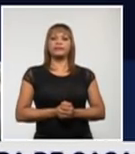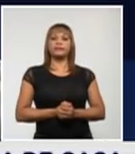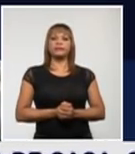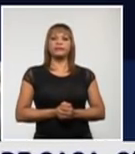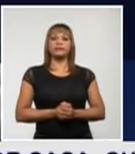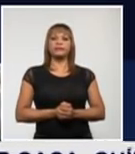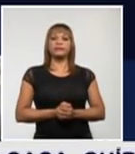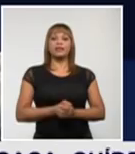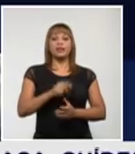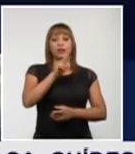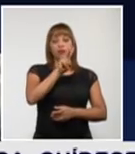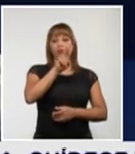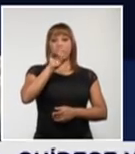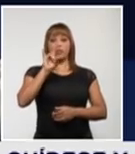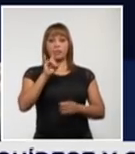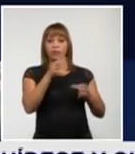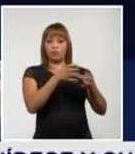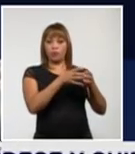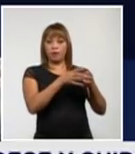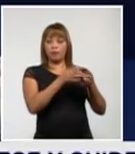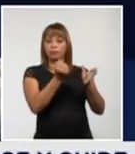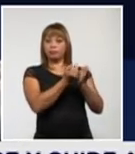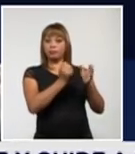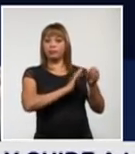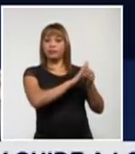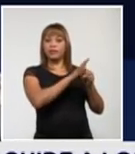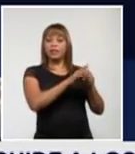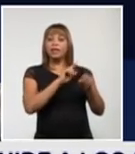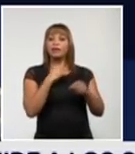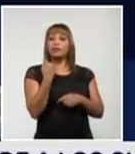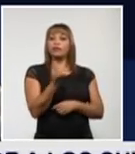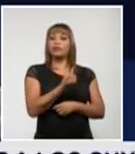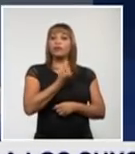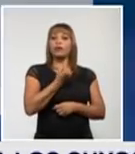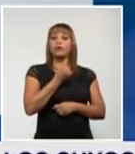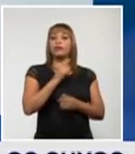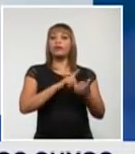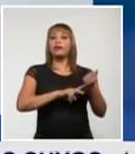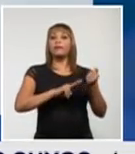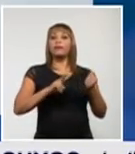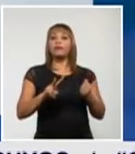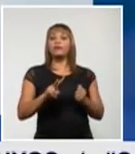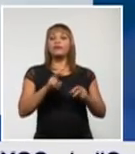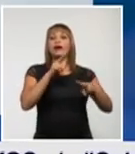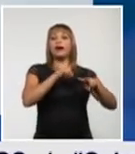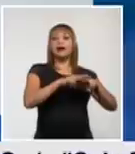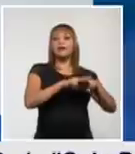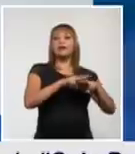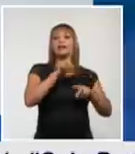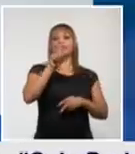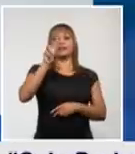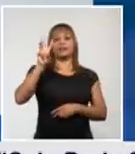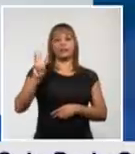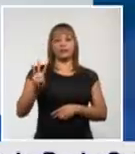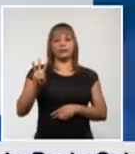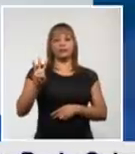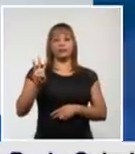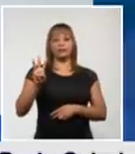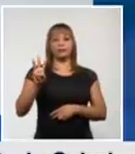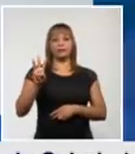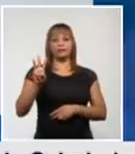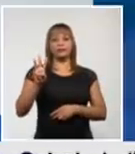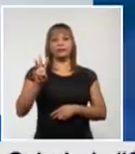Los 29 casos diagnosticados corresponden a las provincias de La Habana 13,